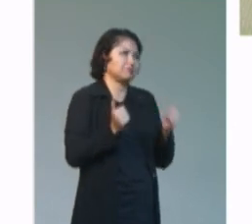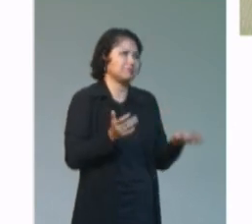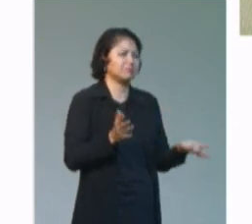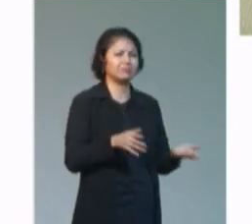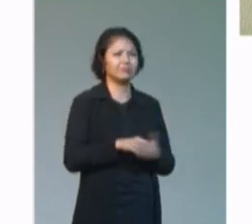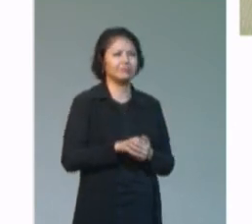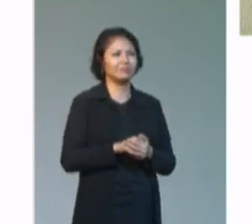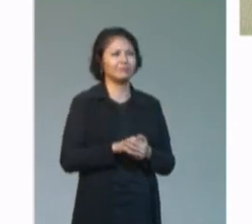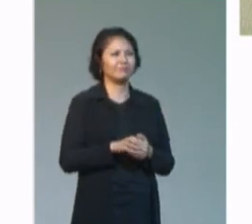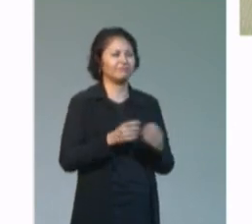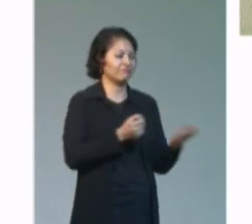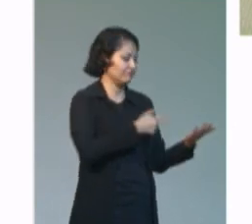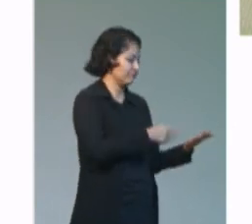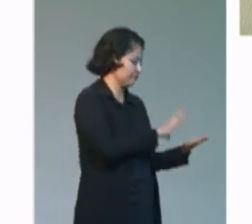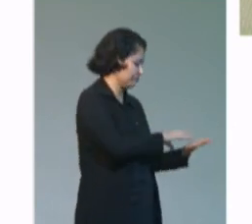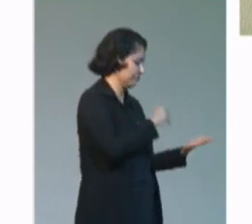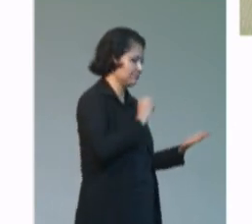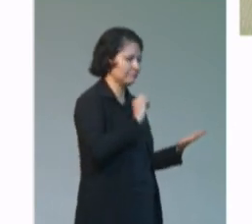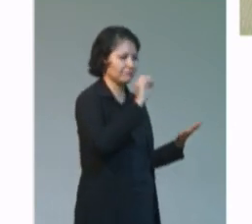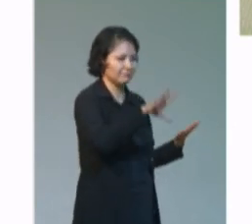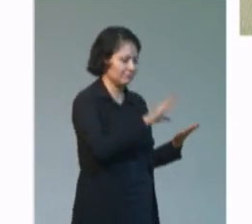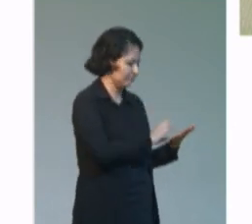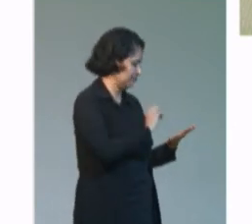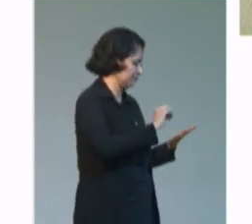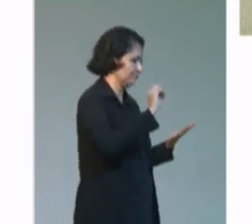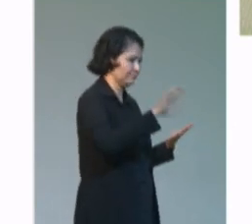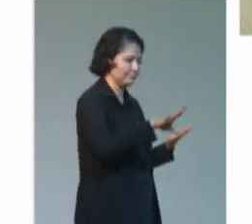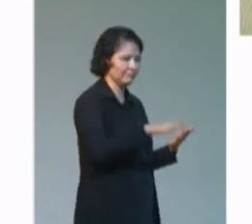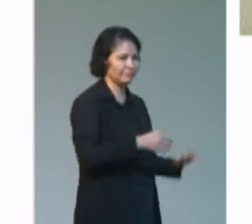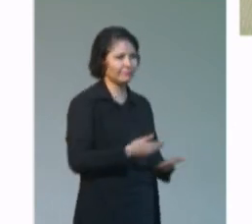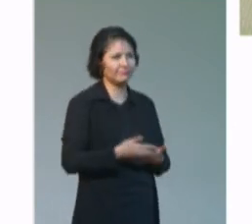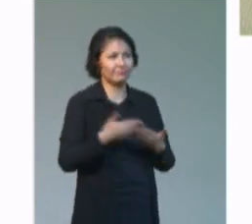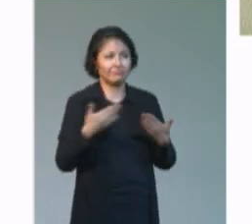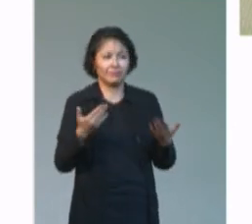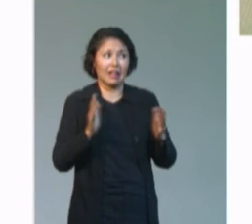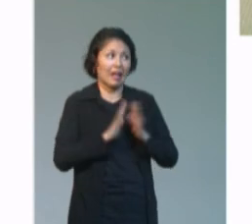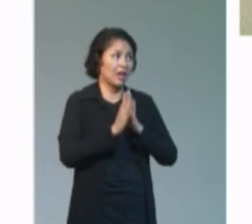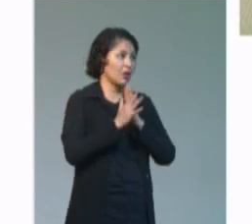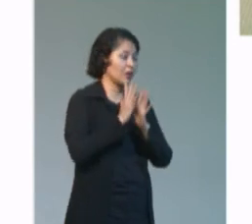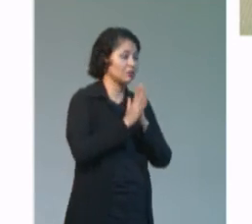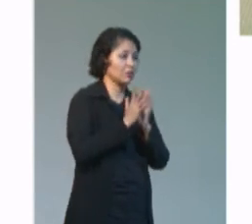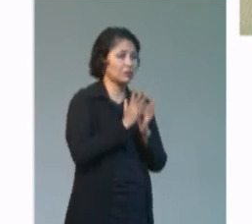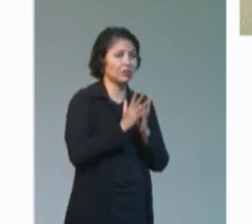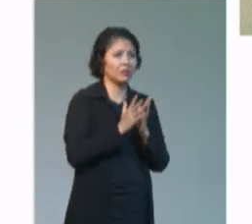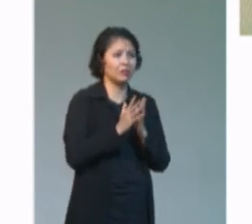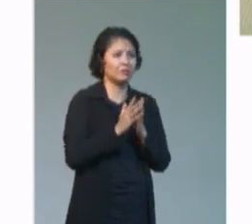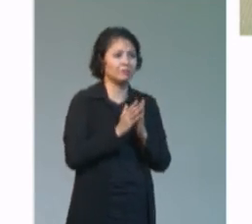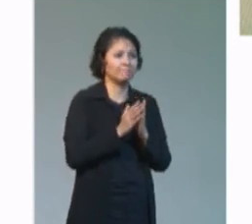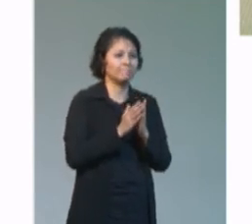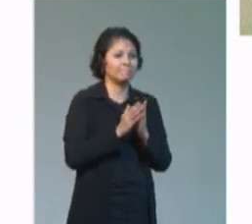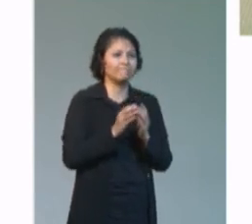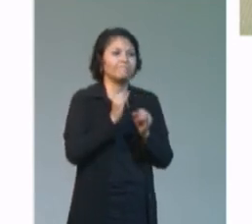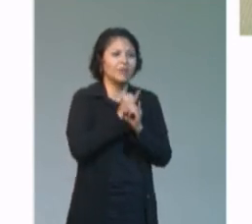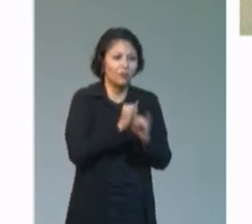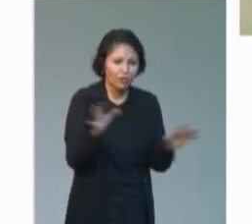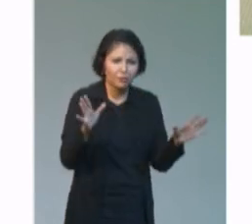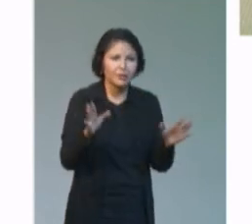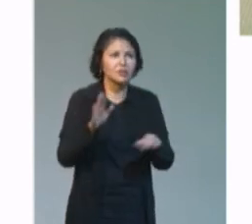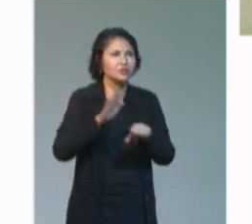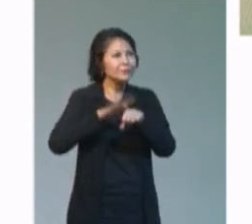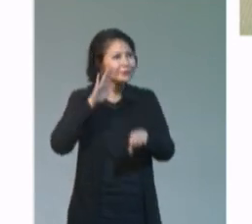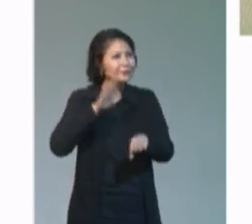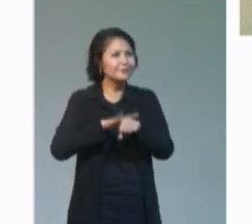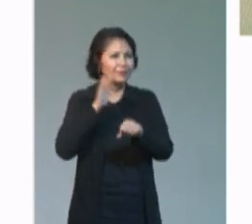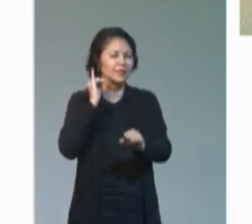función de transmitir información yo creo que en una sociedad del conocimiento donde hay un acceso a diferente info a diferente información